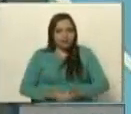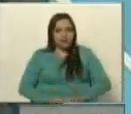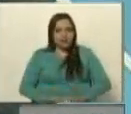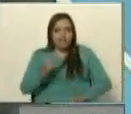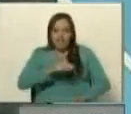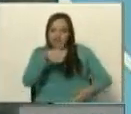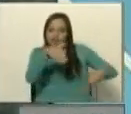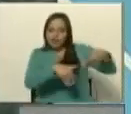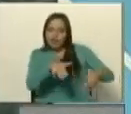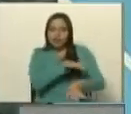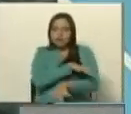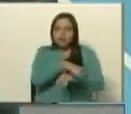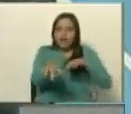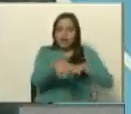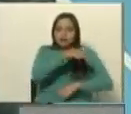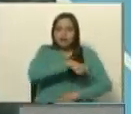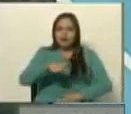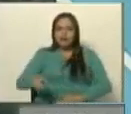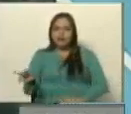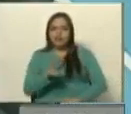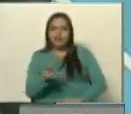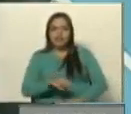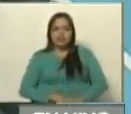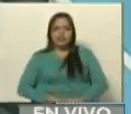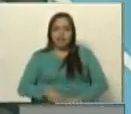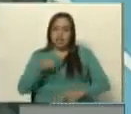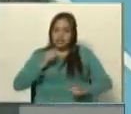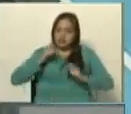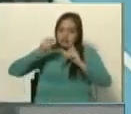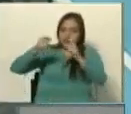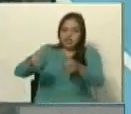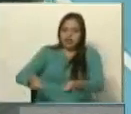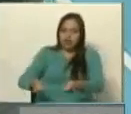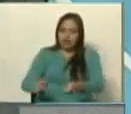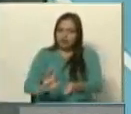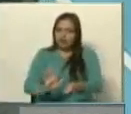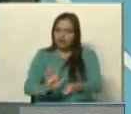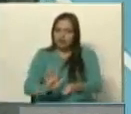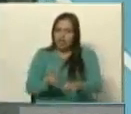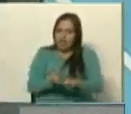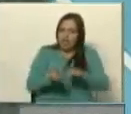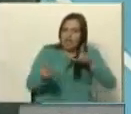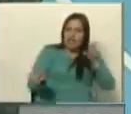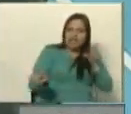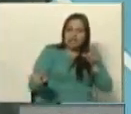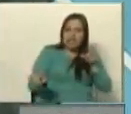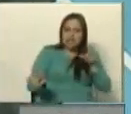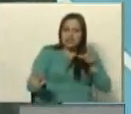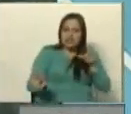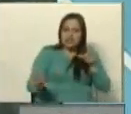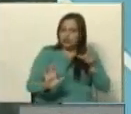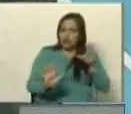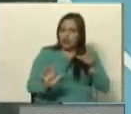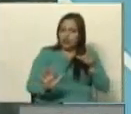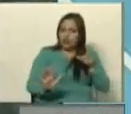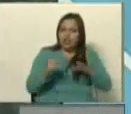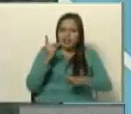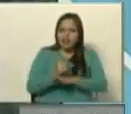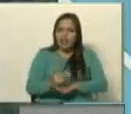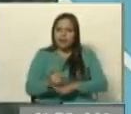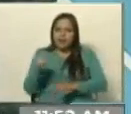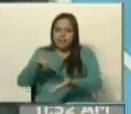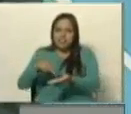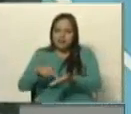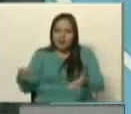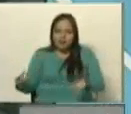votado por la mayoría de los venezolanos, y ese mandato se le entrega no de una manera distante o lejana o externa, sino para participar en conjunto en la